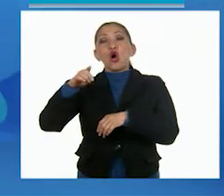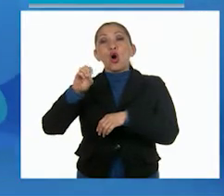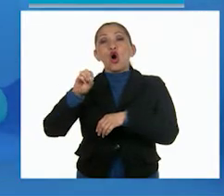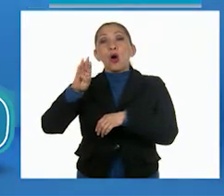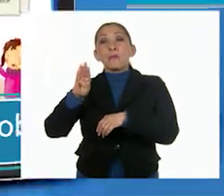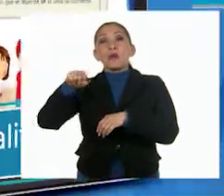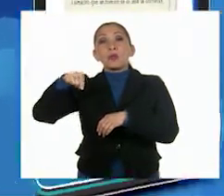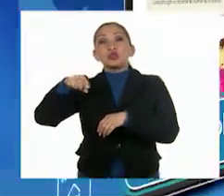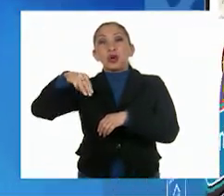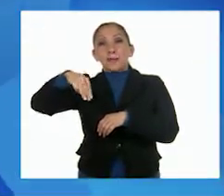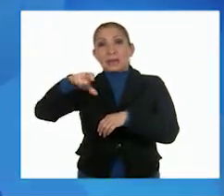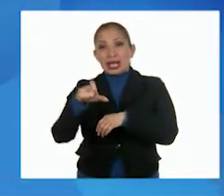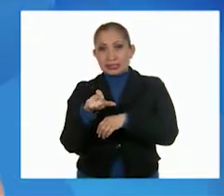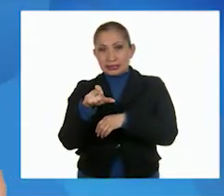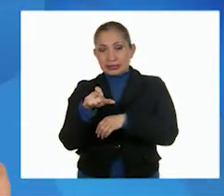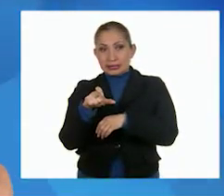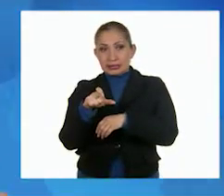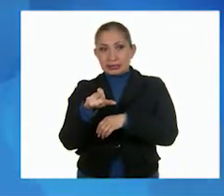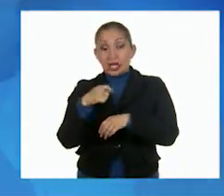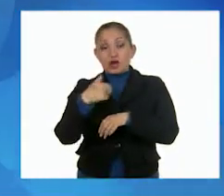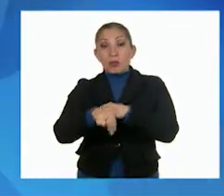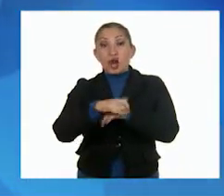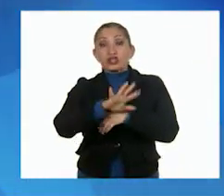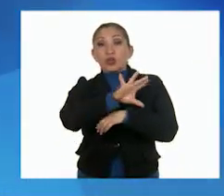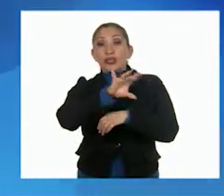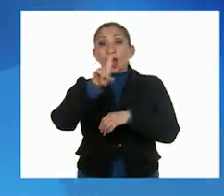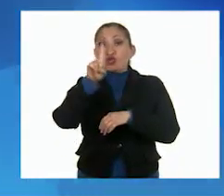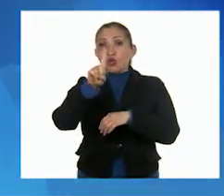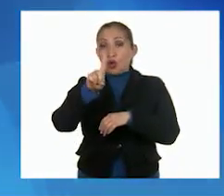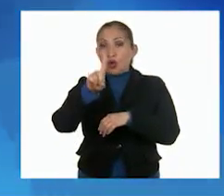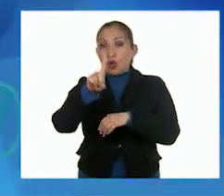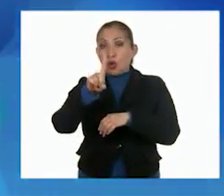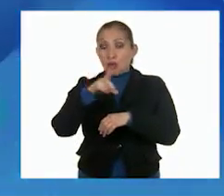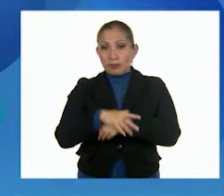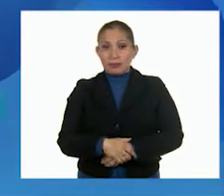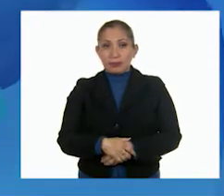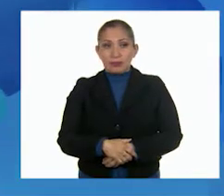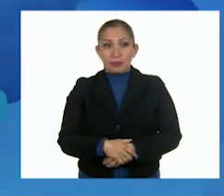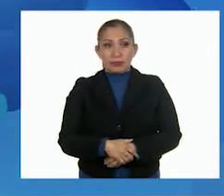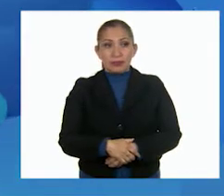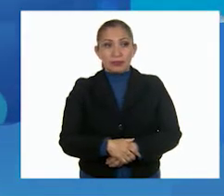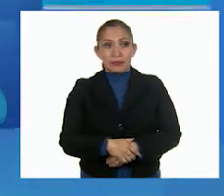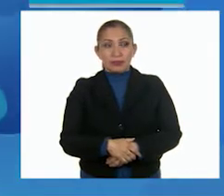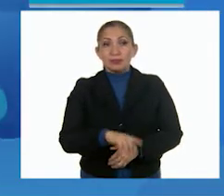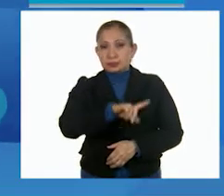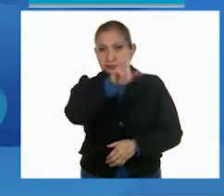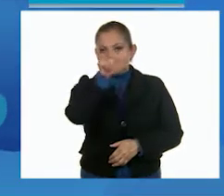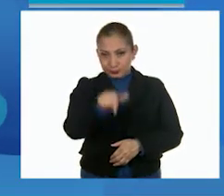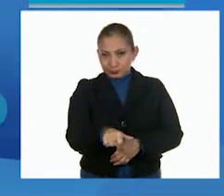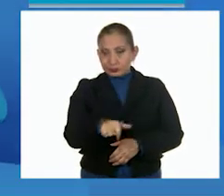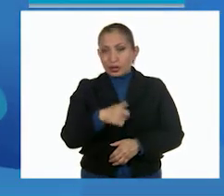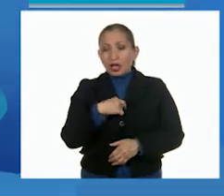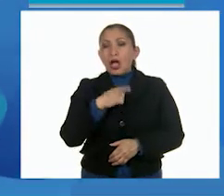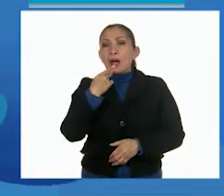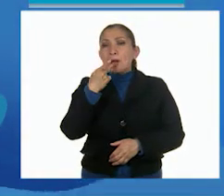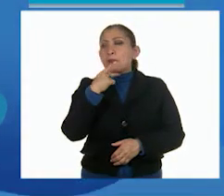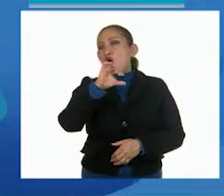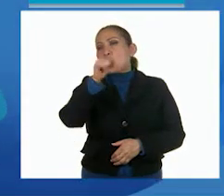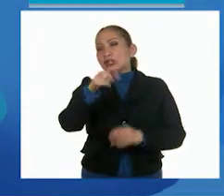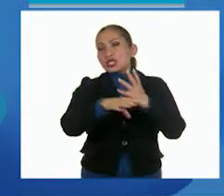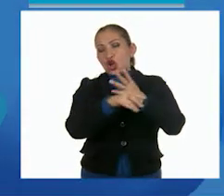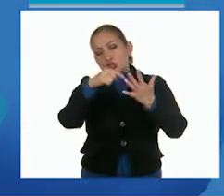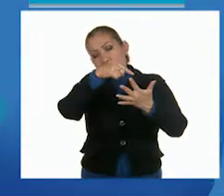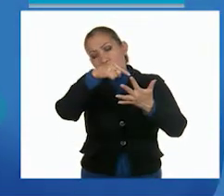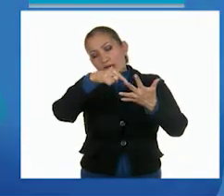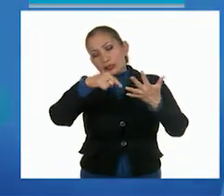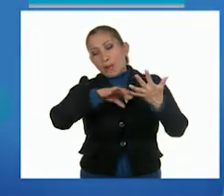conalitech.gob.mx, que bueno, es en la página 50 y 51. Así es. Más adelante abordaremos otros elementos